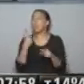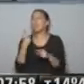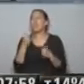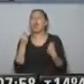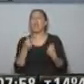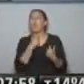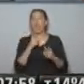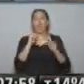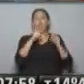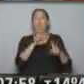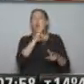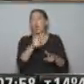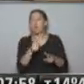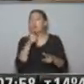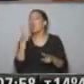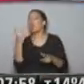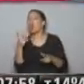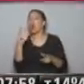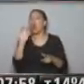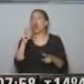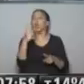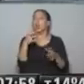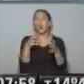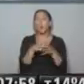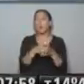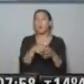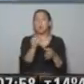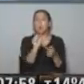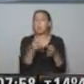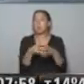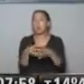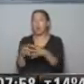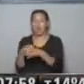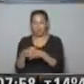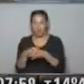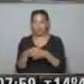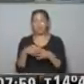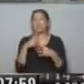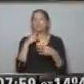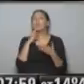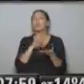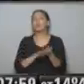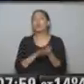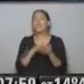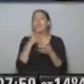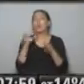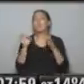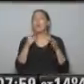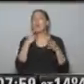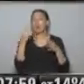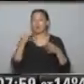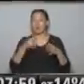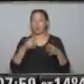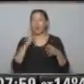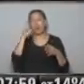es delinquir, pero no son más de dos o tres grupos minúsculos, sostuvo Berni. Al respecto de las medidas de seguridad, Berni